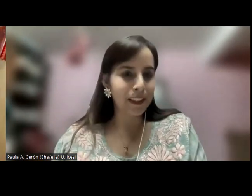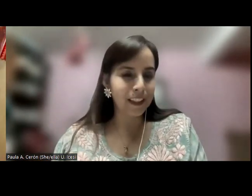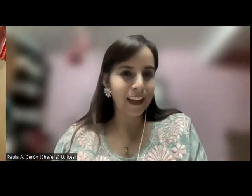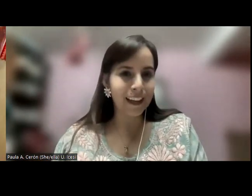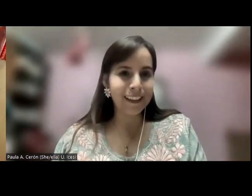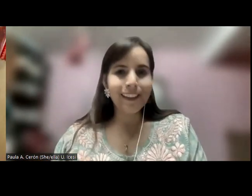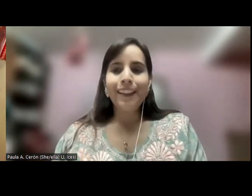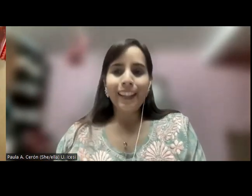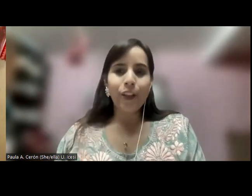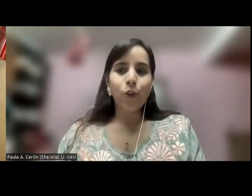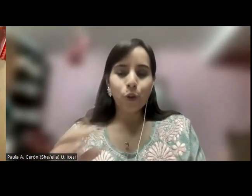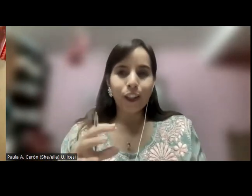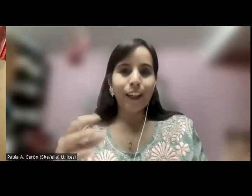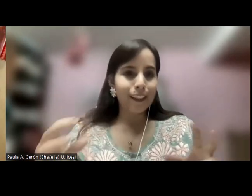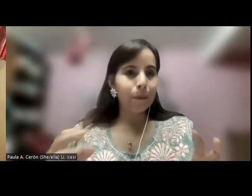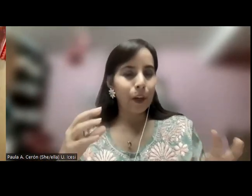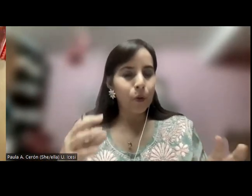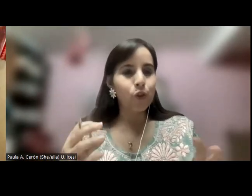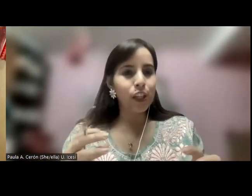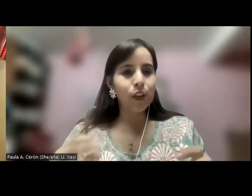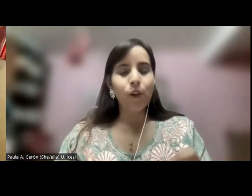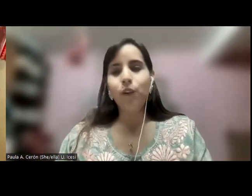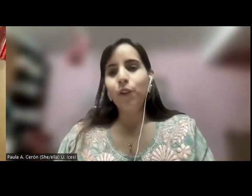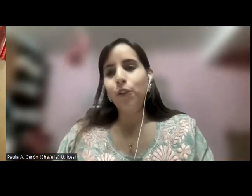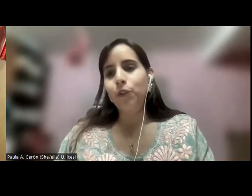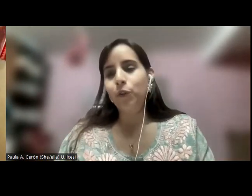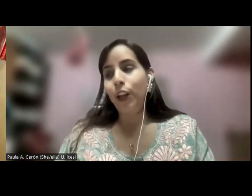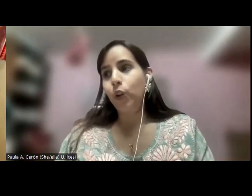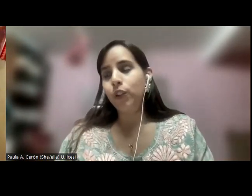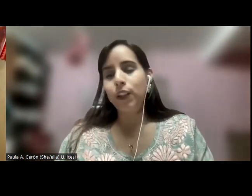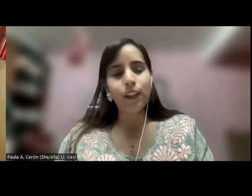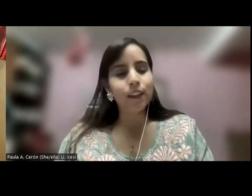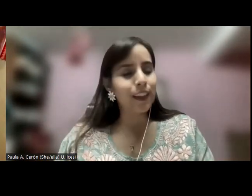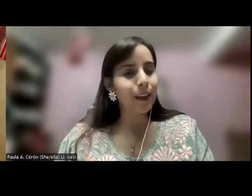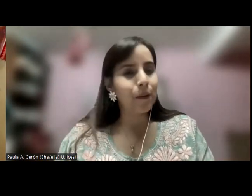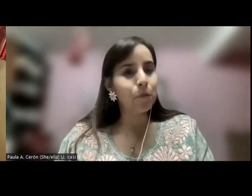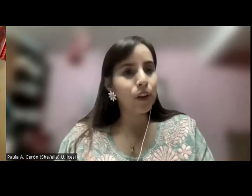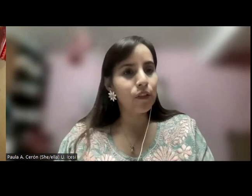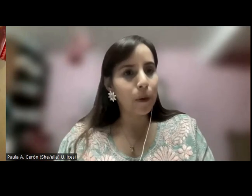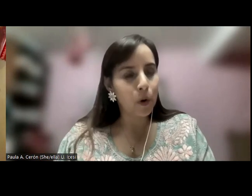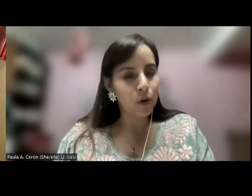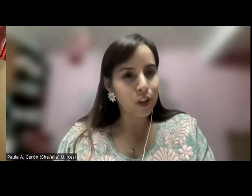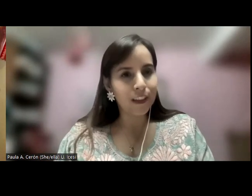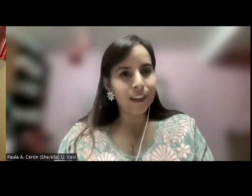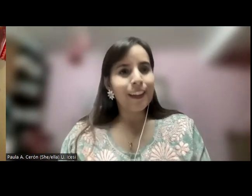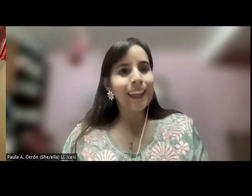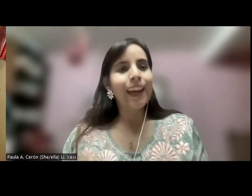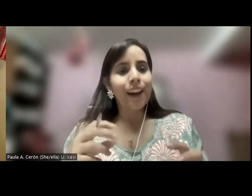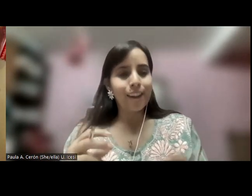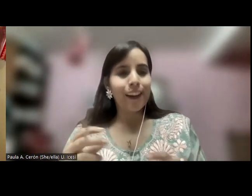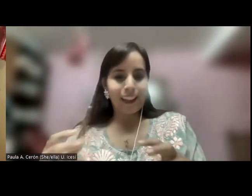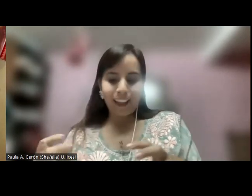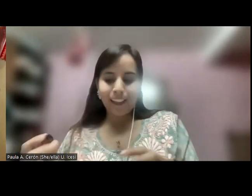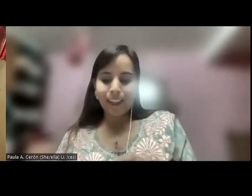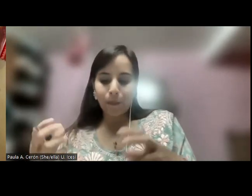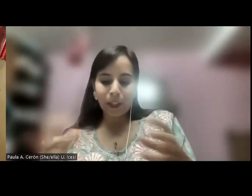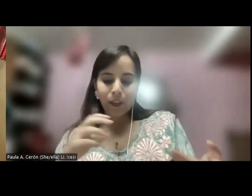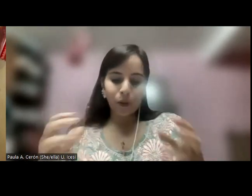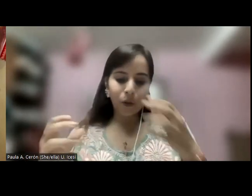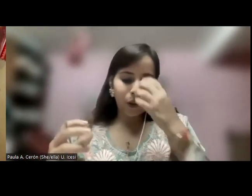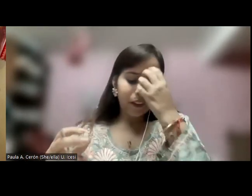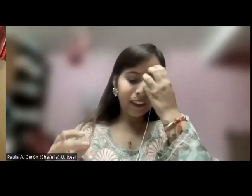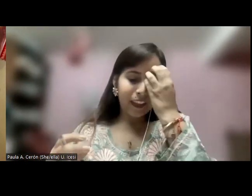discapacidad que nos lo trae también consigo con una doctrinante muy famosa que habla del